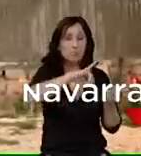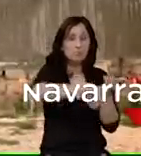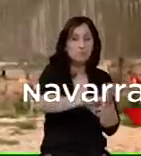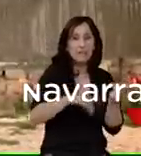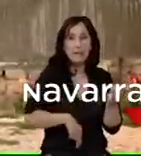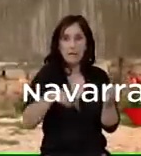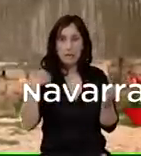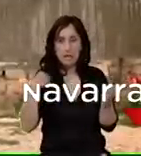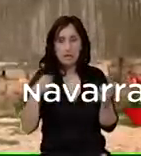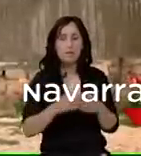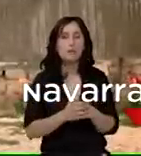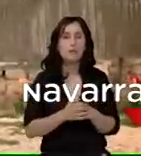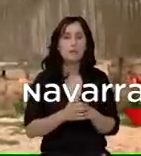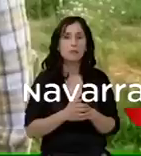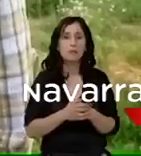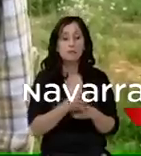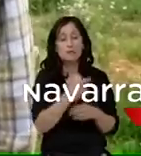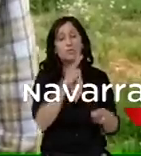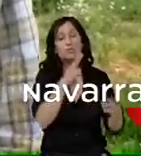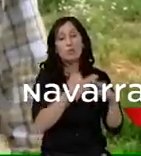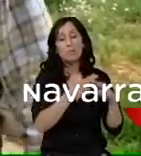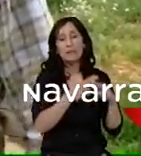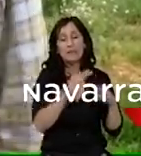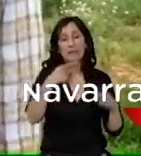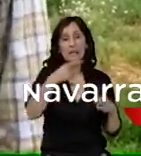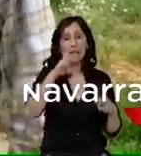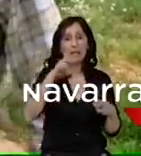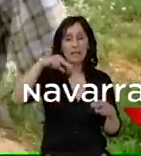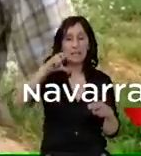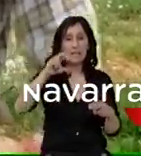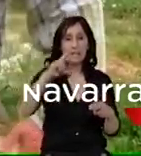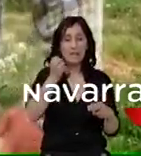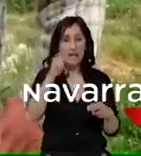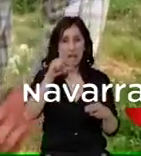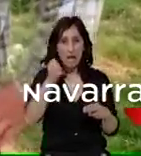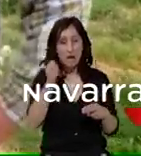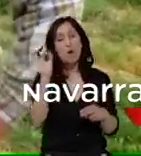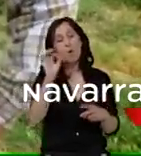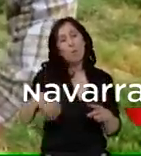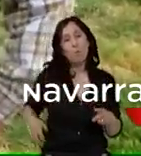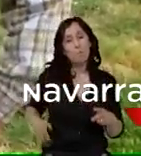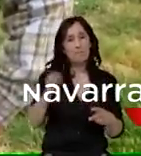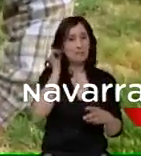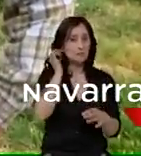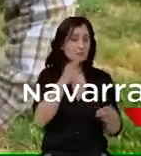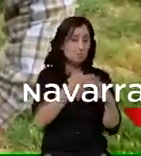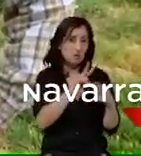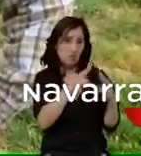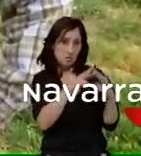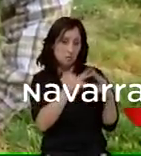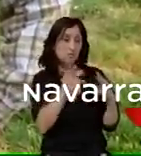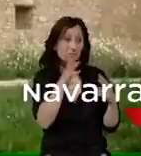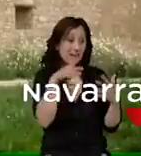que llamaban la Casa de la Generala o la Casa de las Marquesas. Y bueno, pues hasta hoy se ha conservado esa